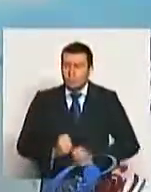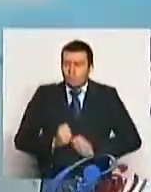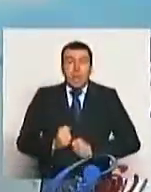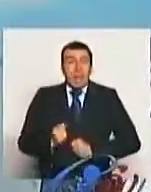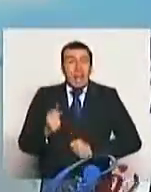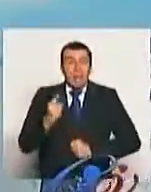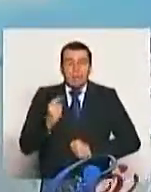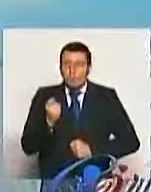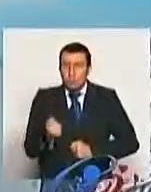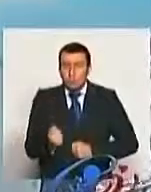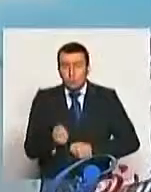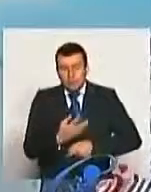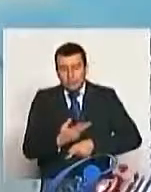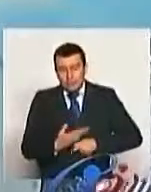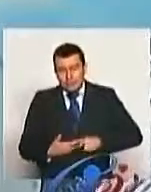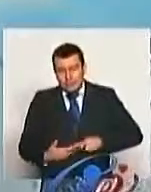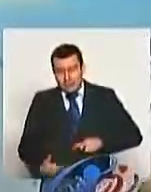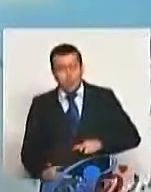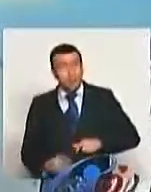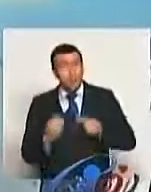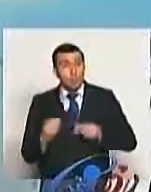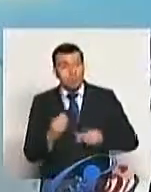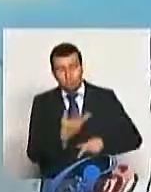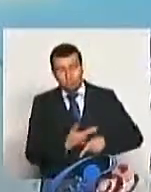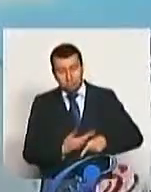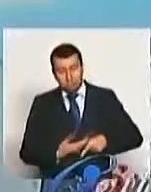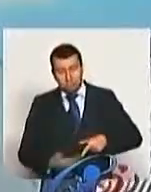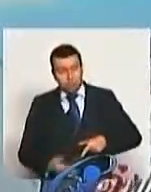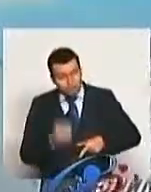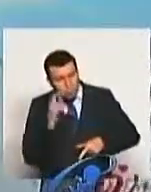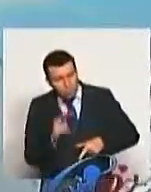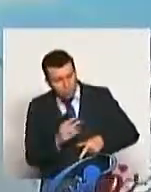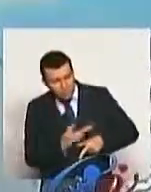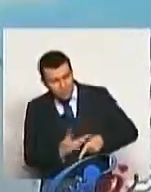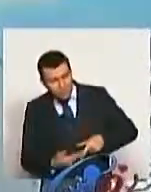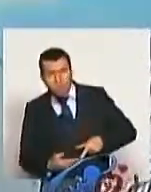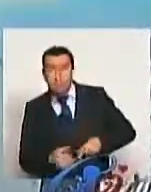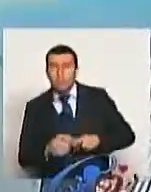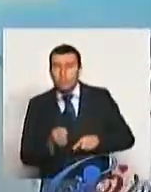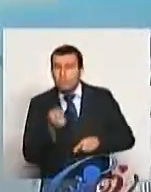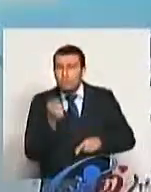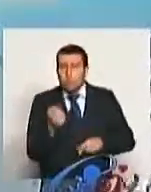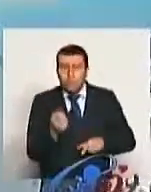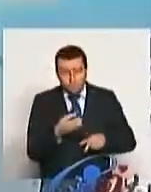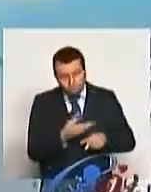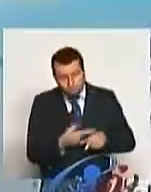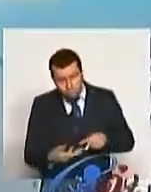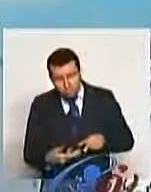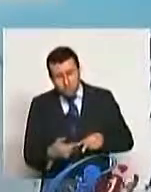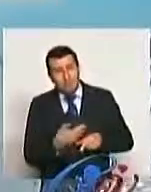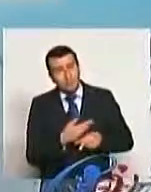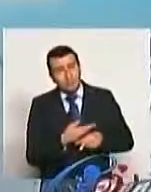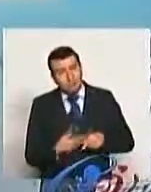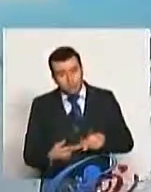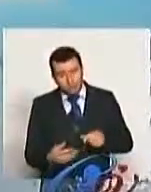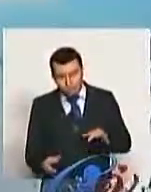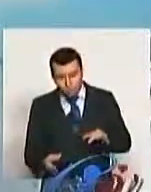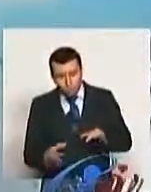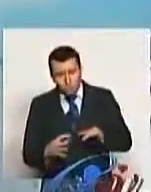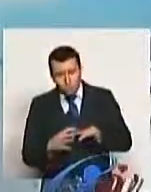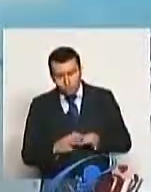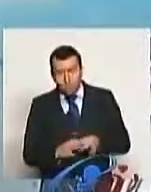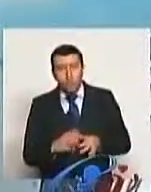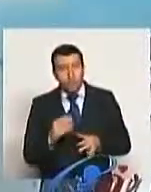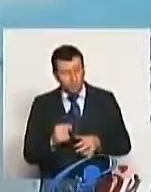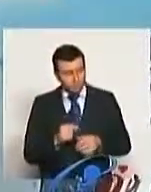pequeños sangrados. Cuando el sangrado era mucho se mostraba como sangrado, pero cuando el goteo es escaso se mezcla con el flujo y lo que hace es mostrar un